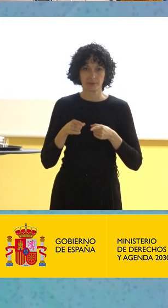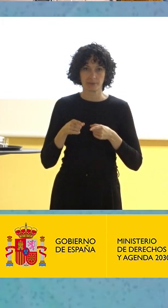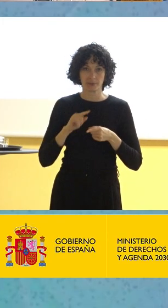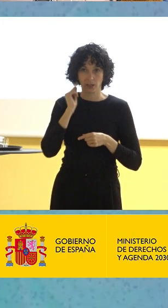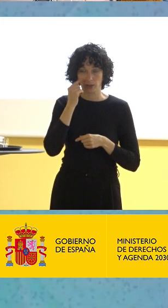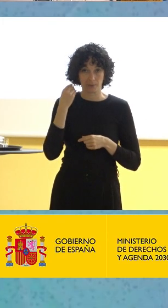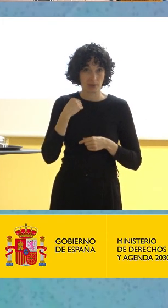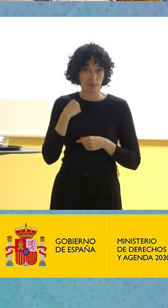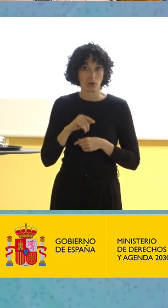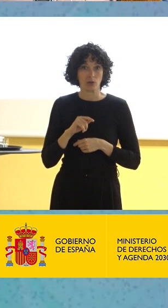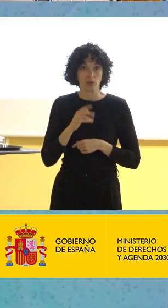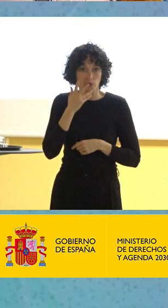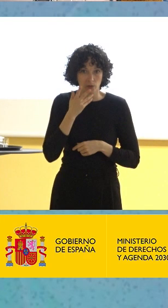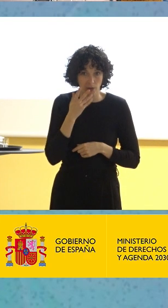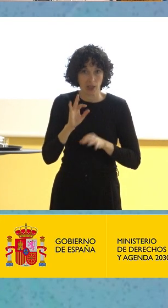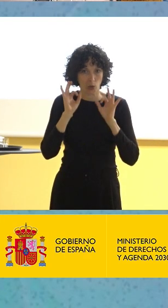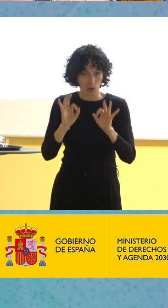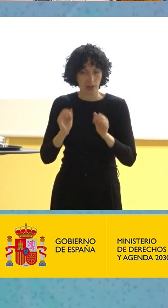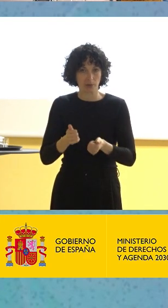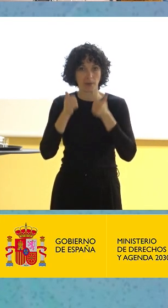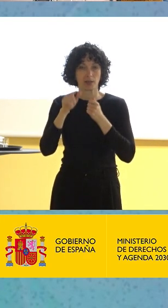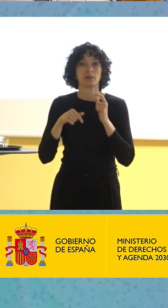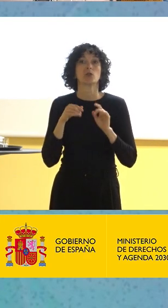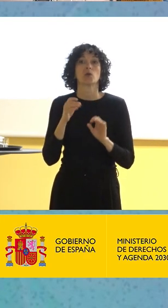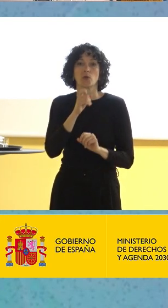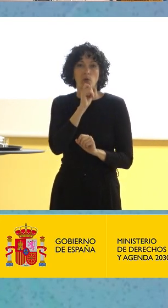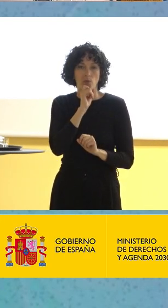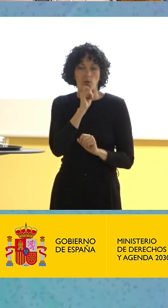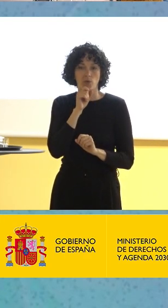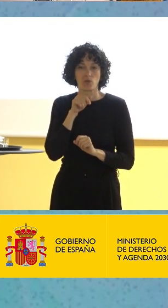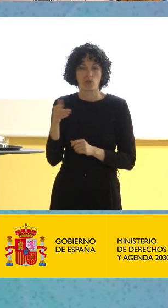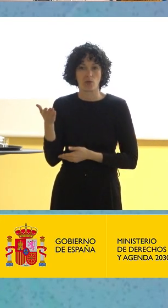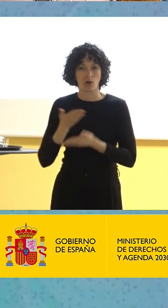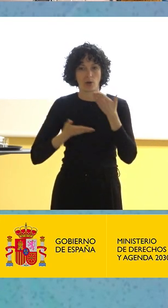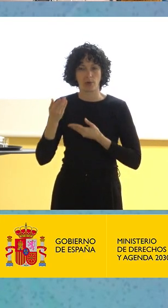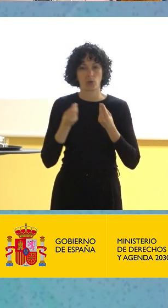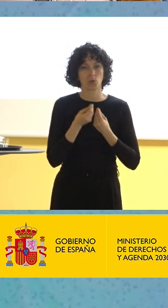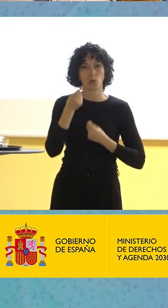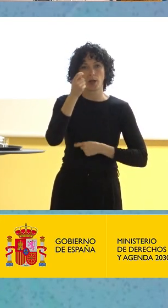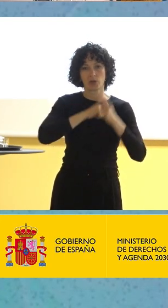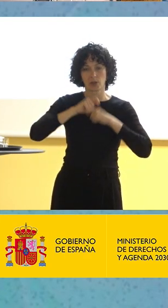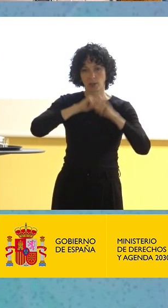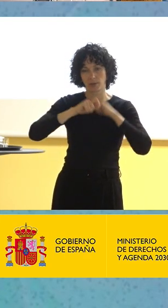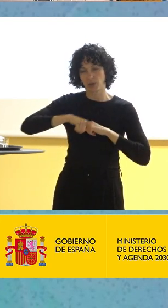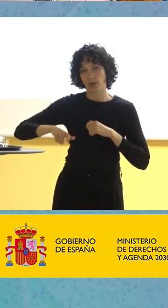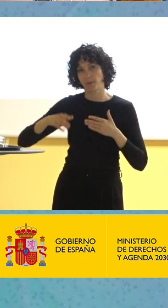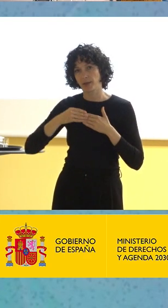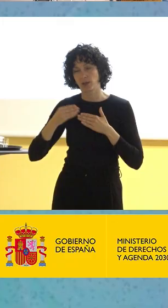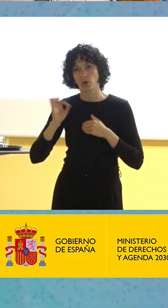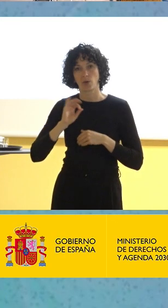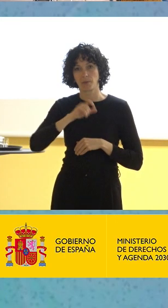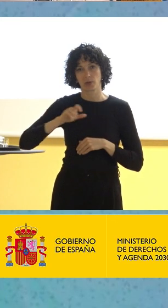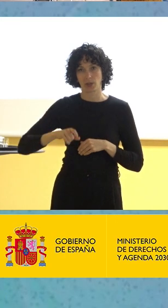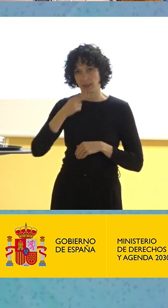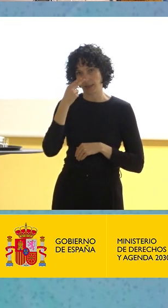este diagnóstico, concretar ese diagnóstico y colaborando muy estrechamente con asociaciones de pacientes y de